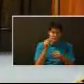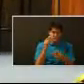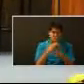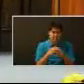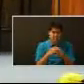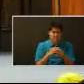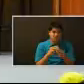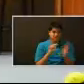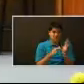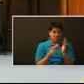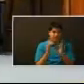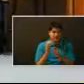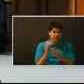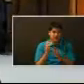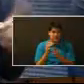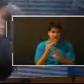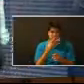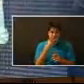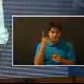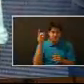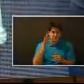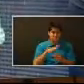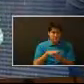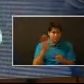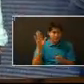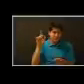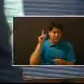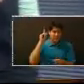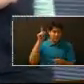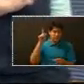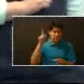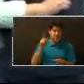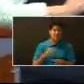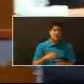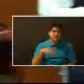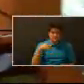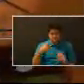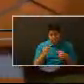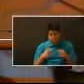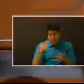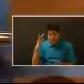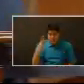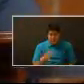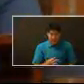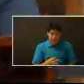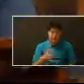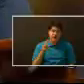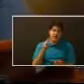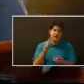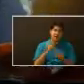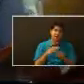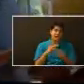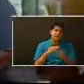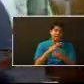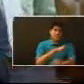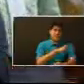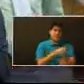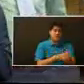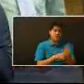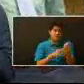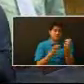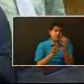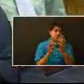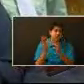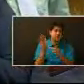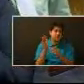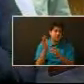de Jesús. Dios ha prometido y Él cumplirá. En el nombre poderoso de Jesús,